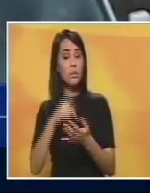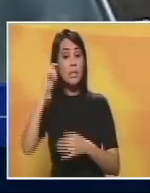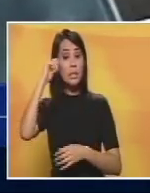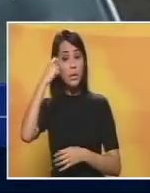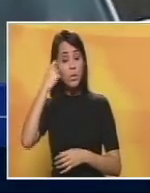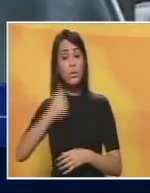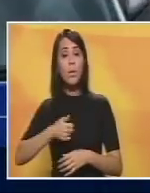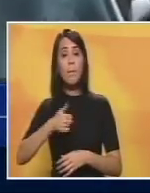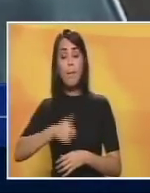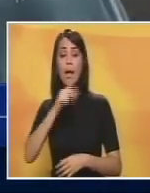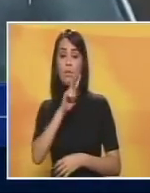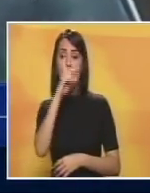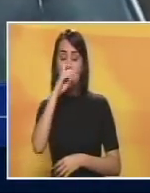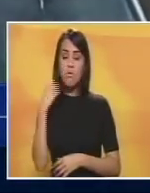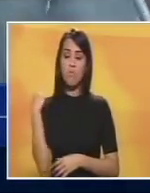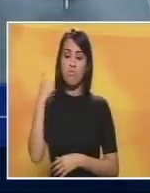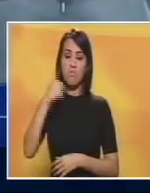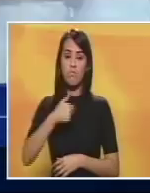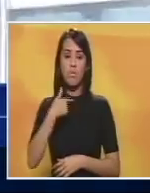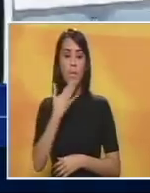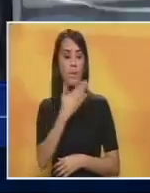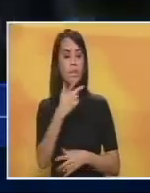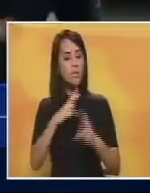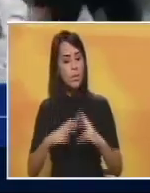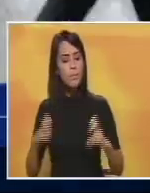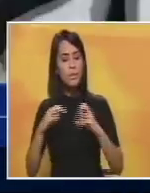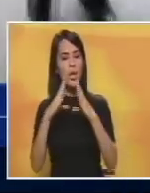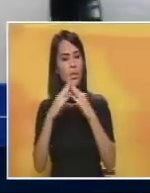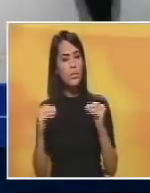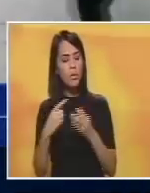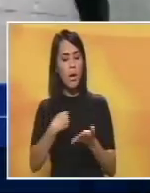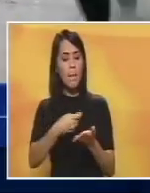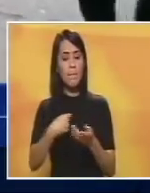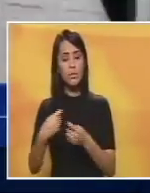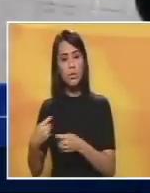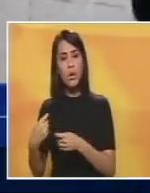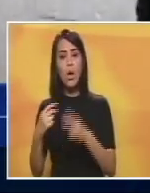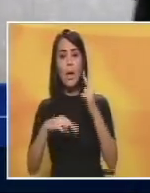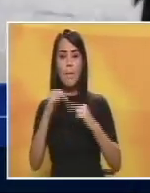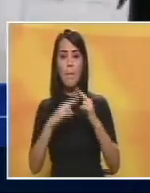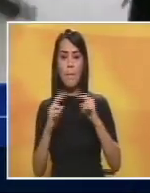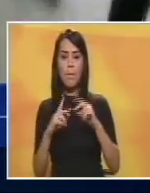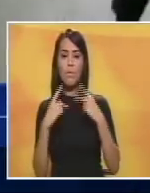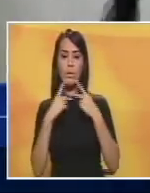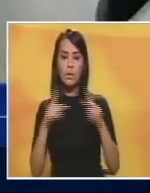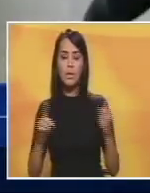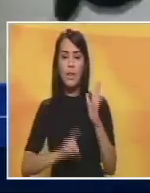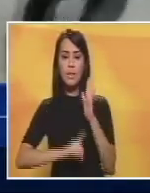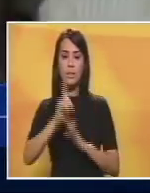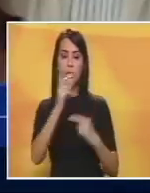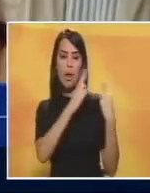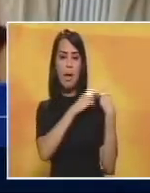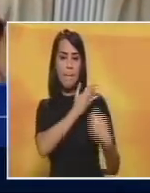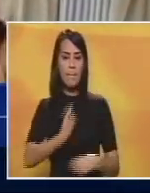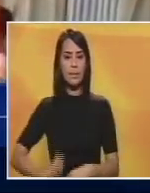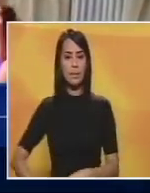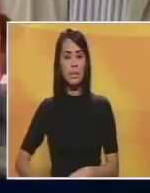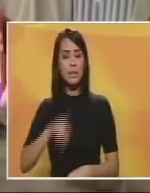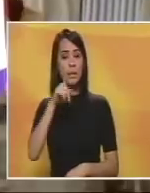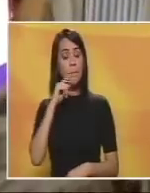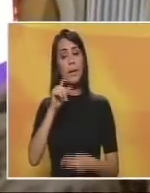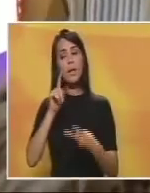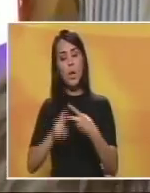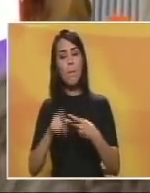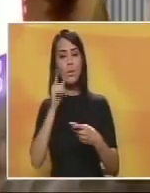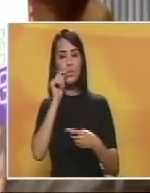hace más de 2 años viene pidiendo la investigación de toda la inversión en obra pública desarrollada durante su mandato y el de su